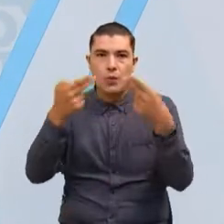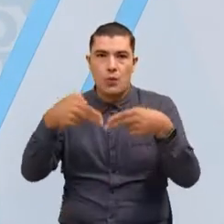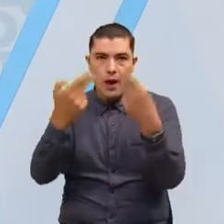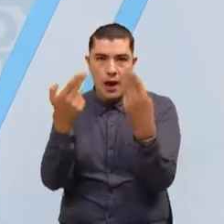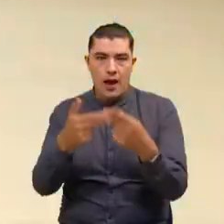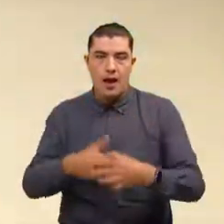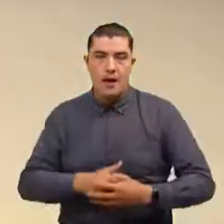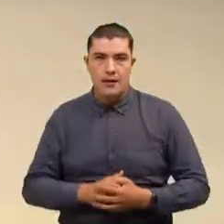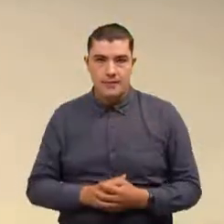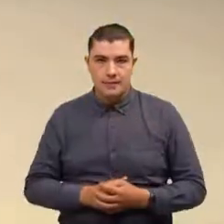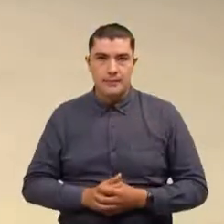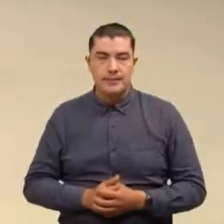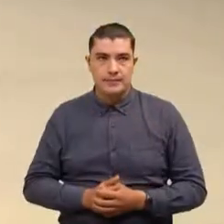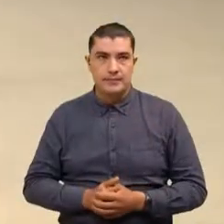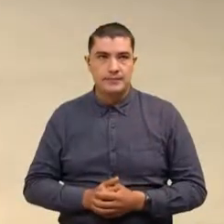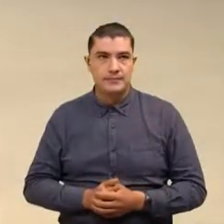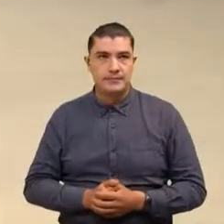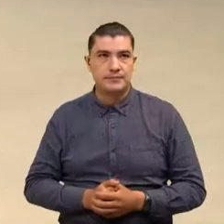Colombia.